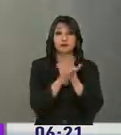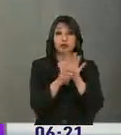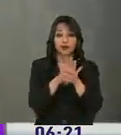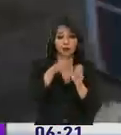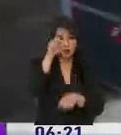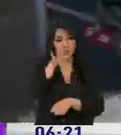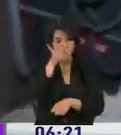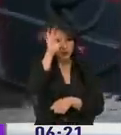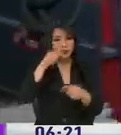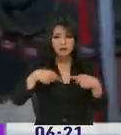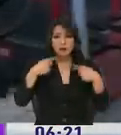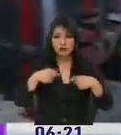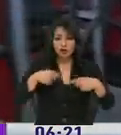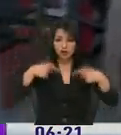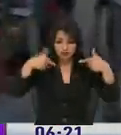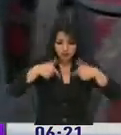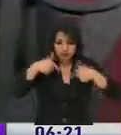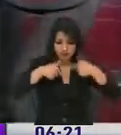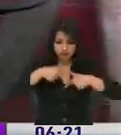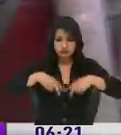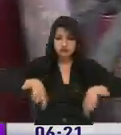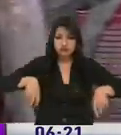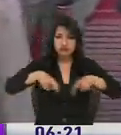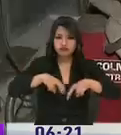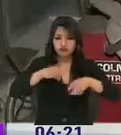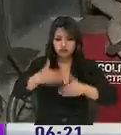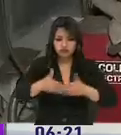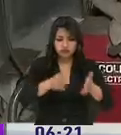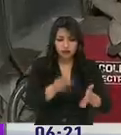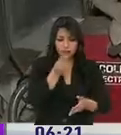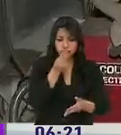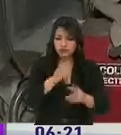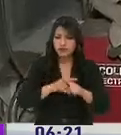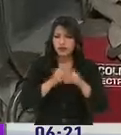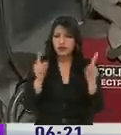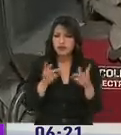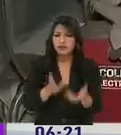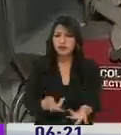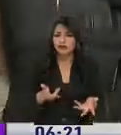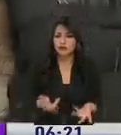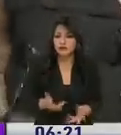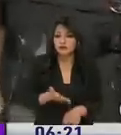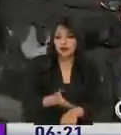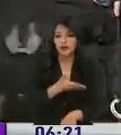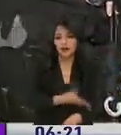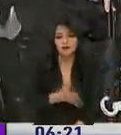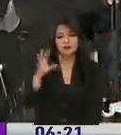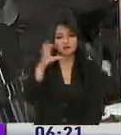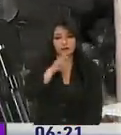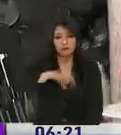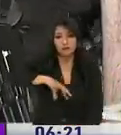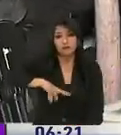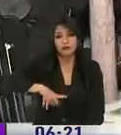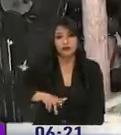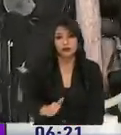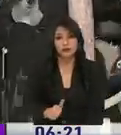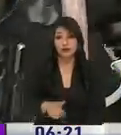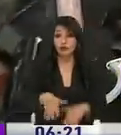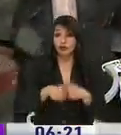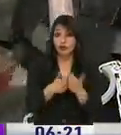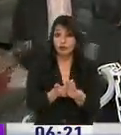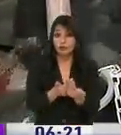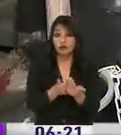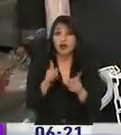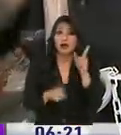encontraron motores, soldadoras, muebles, cartones con comestibles, entre otros artículos de dudosa procedencia. En los robos utilizaban inhibidores